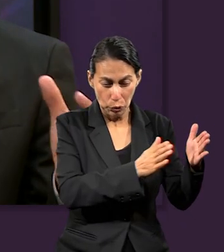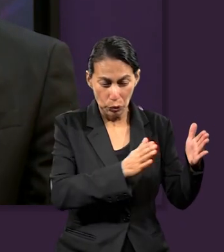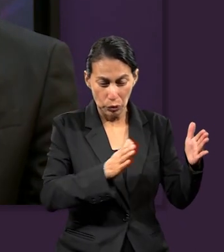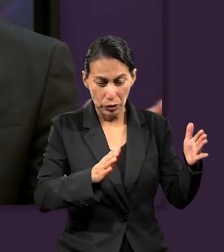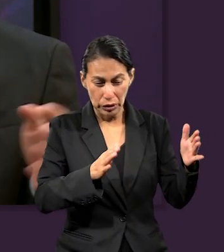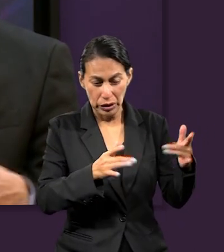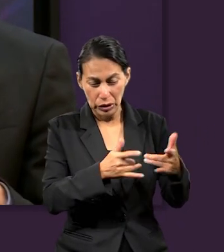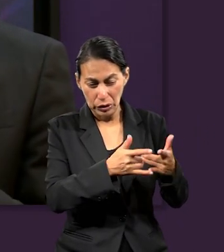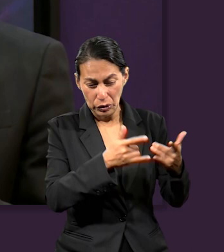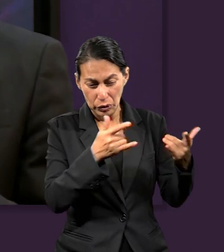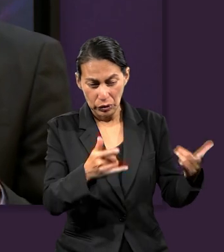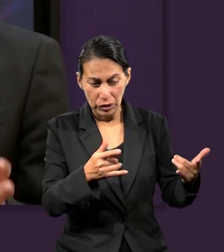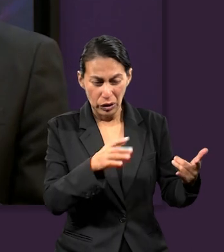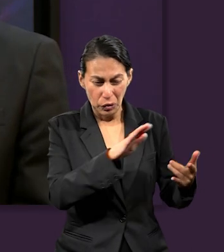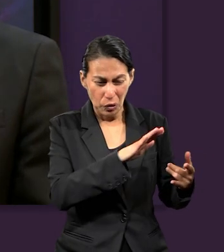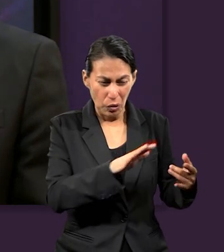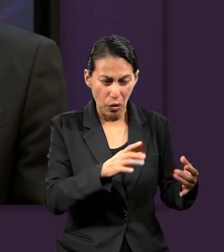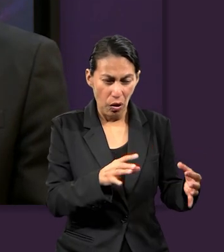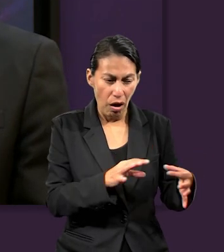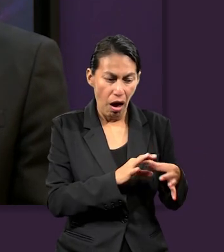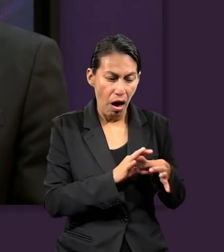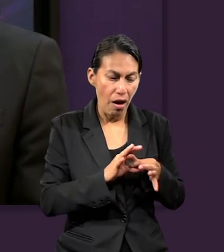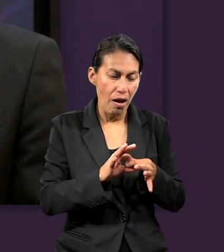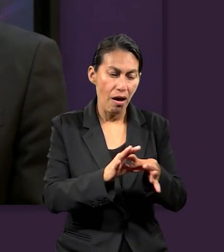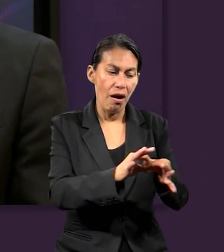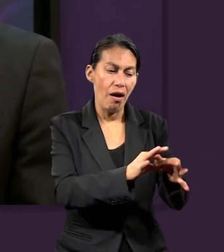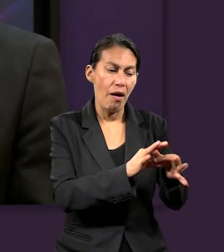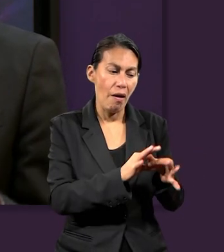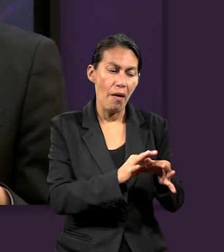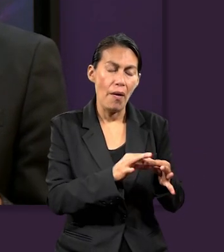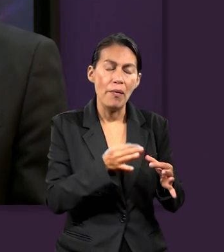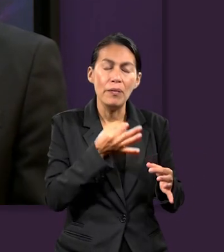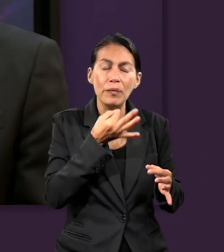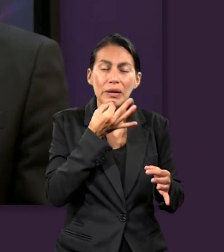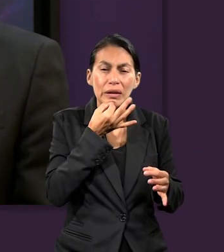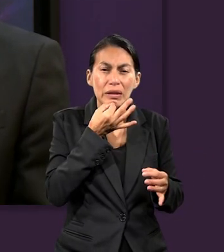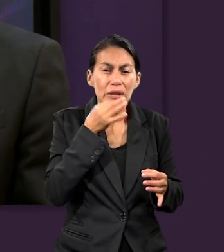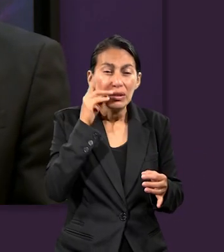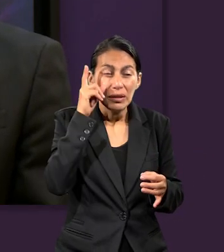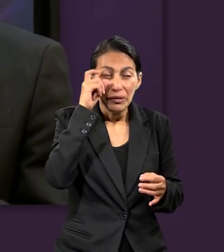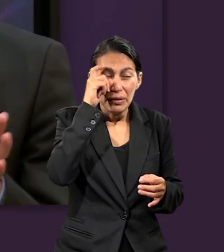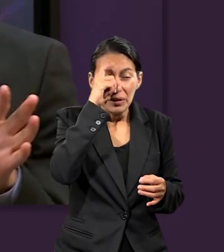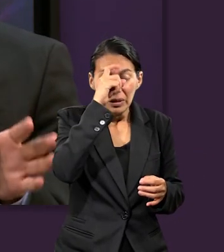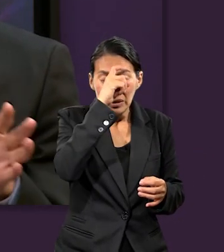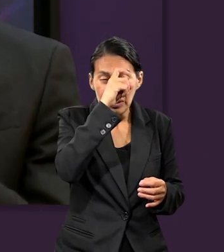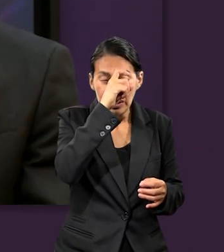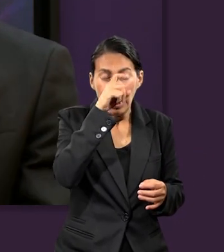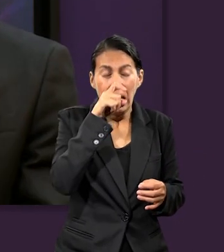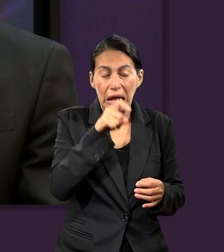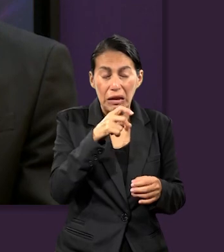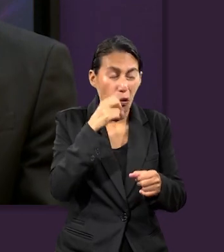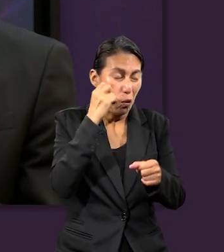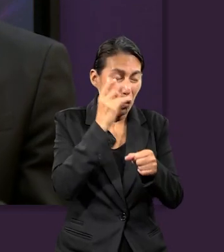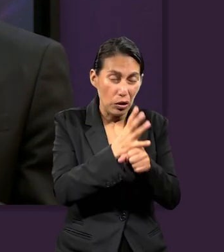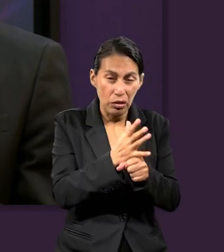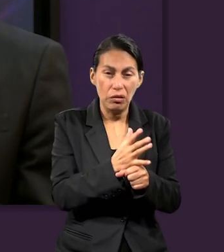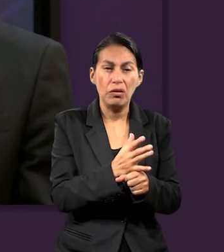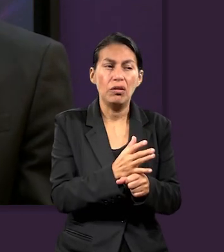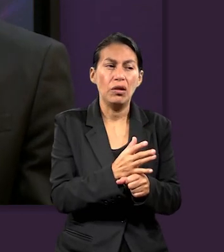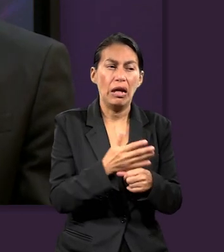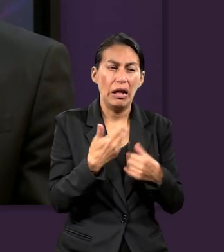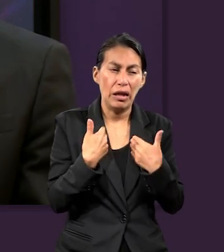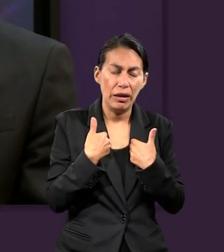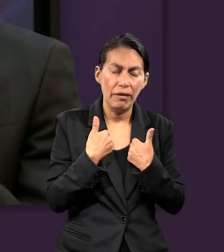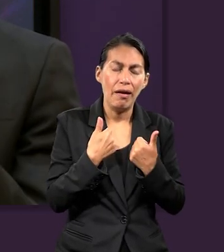durante toda la historia llegan momentos de crisis y solo en momentos de crisis es cuando vamos a poder observar que